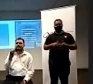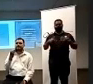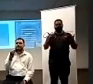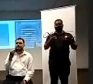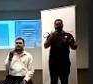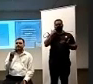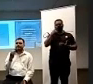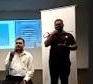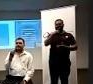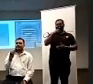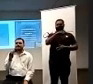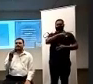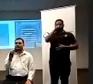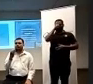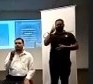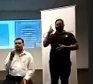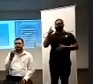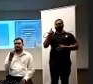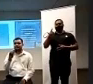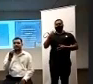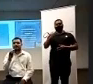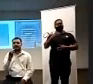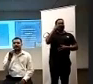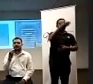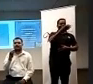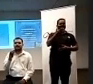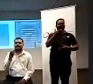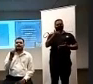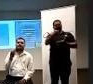tarde. El certificado con discapacidad,